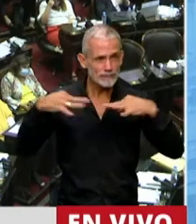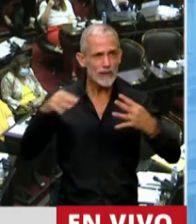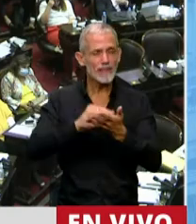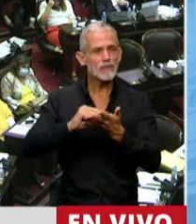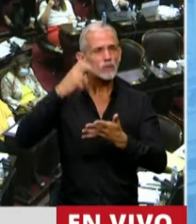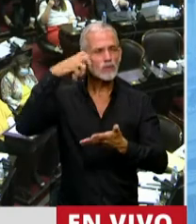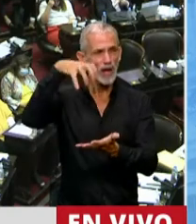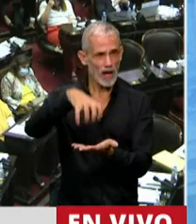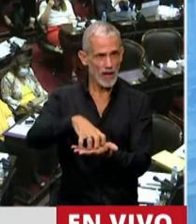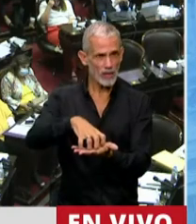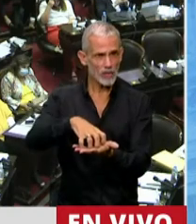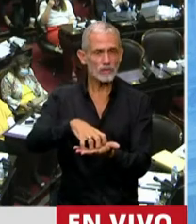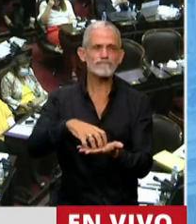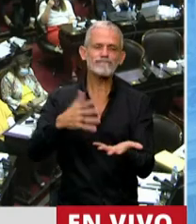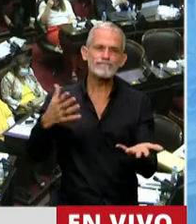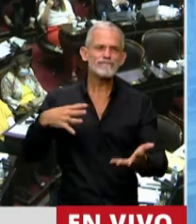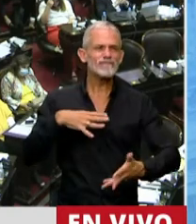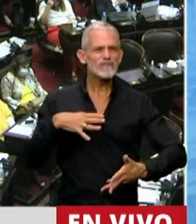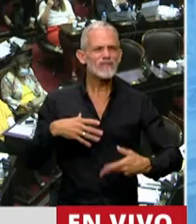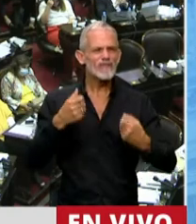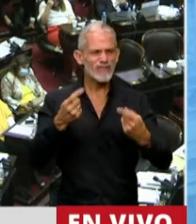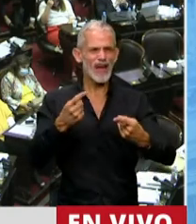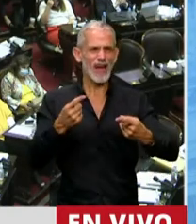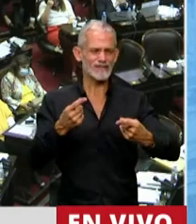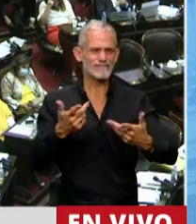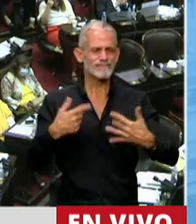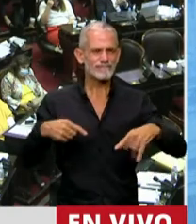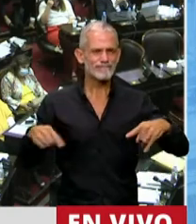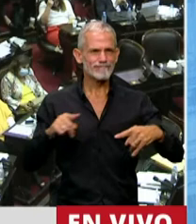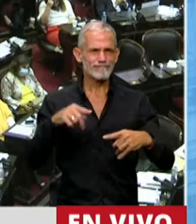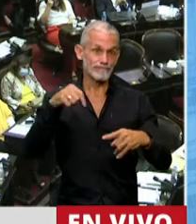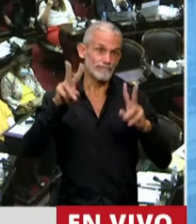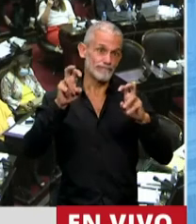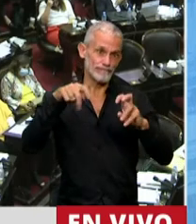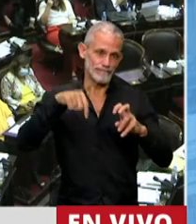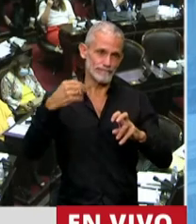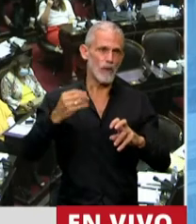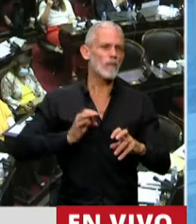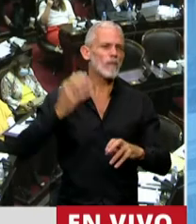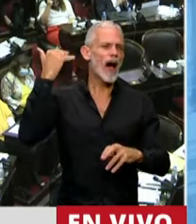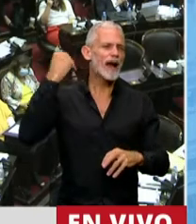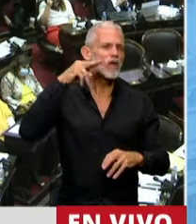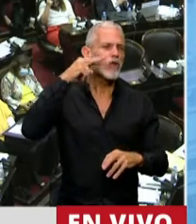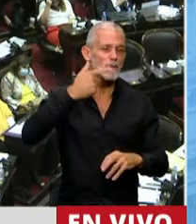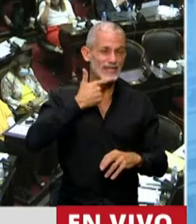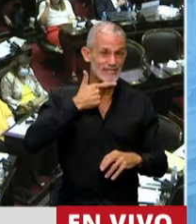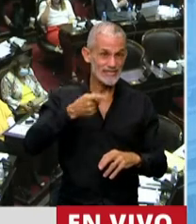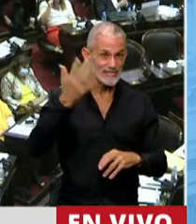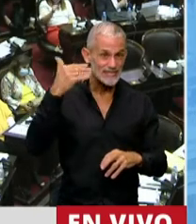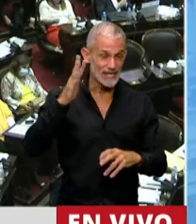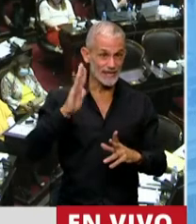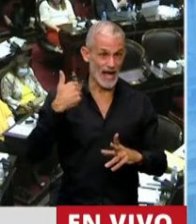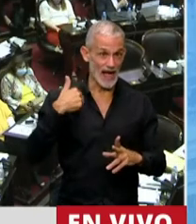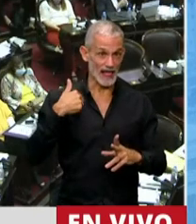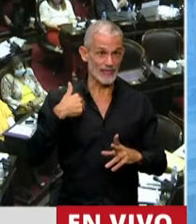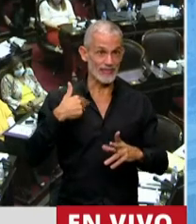de Diputados, está en deuda con el tema que estamos tratando en el día de hoy, porque en el 2017 nos